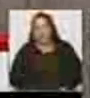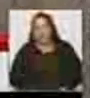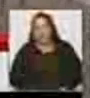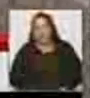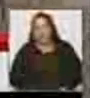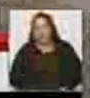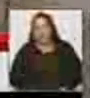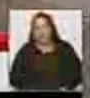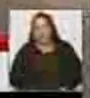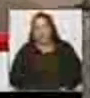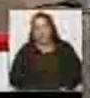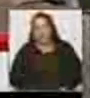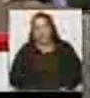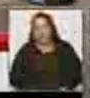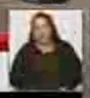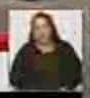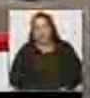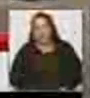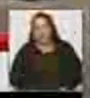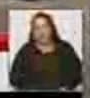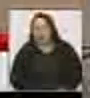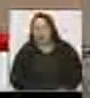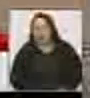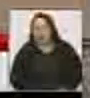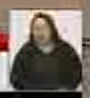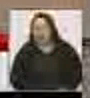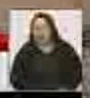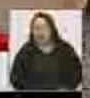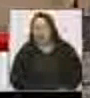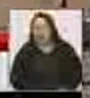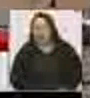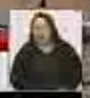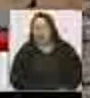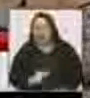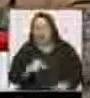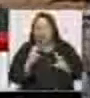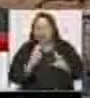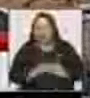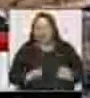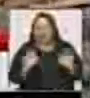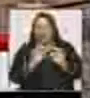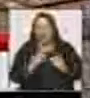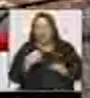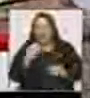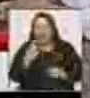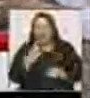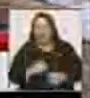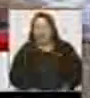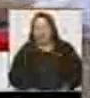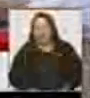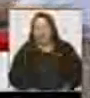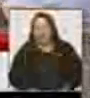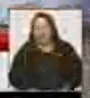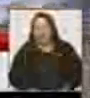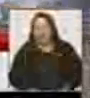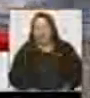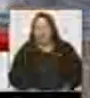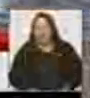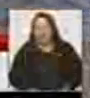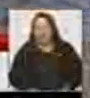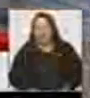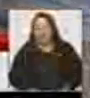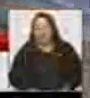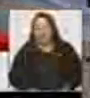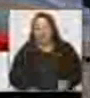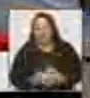Señor presidente, señores parlamentarios, este es un tema importante. Entiendo que estos son nuevos proyectos de ley que se